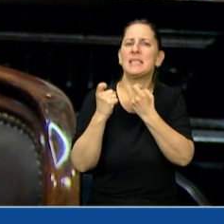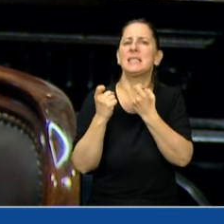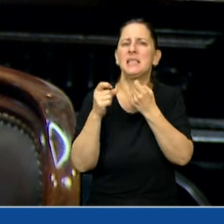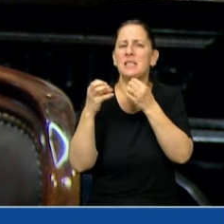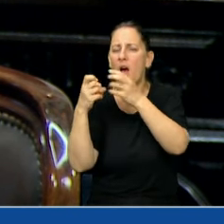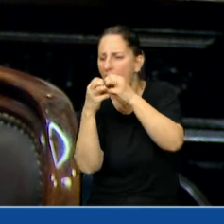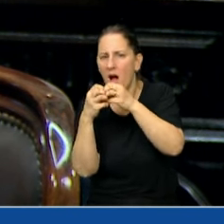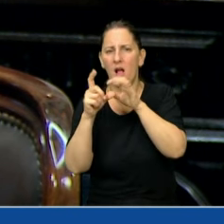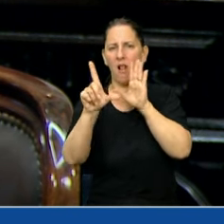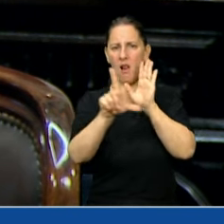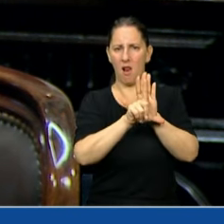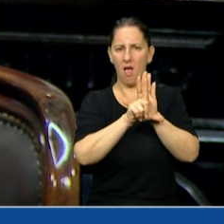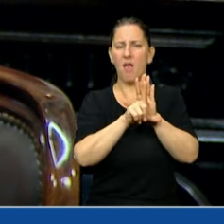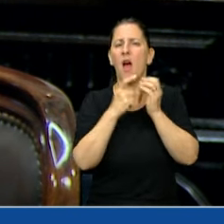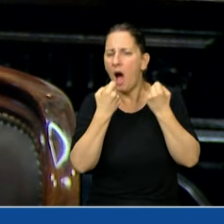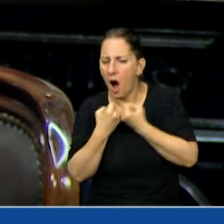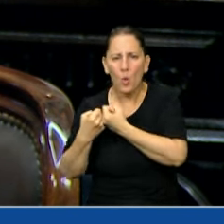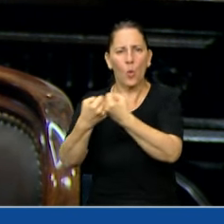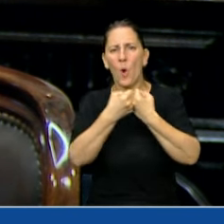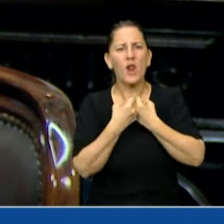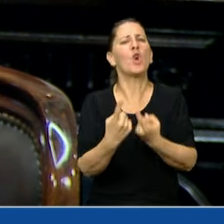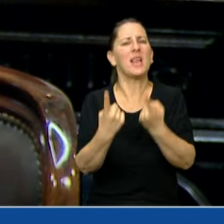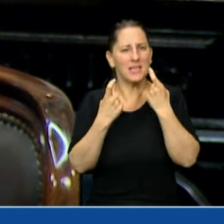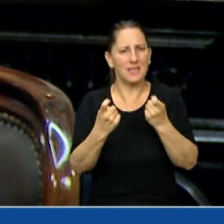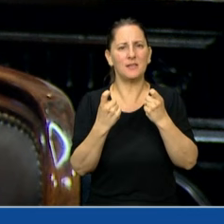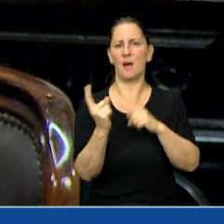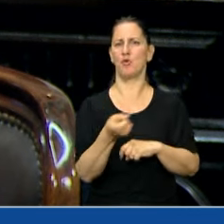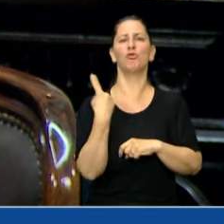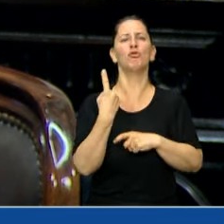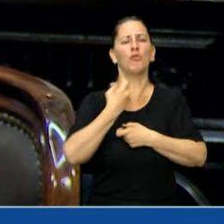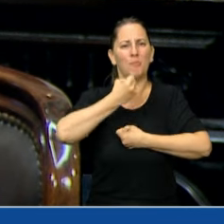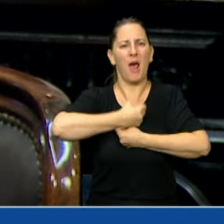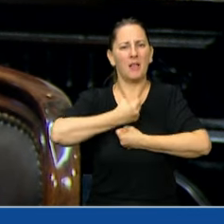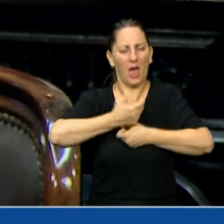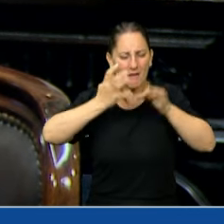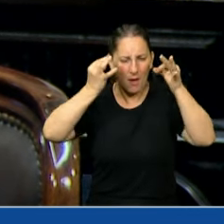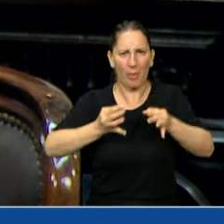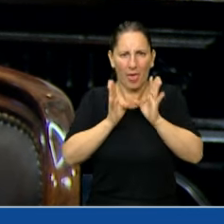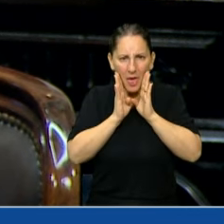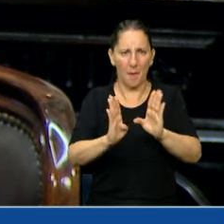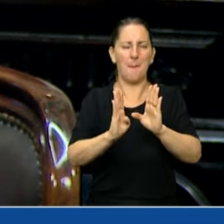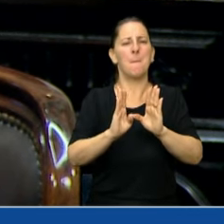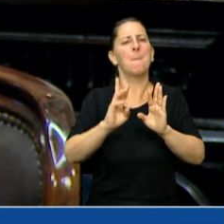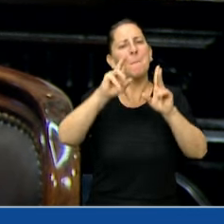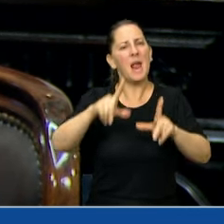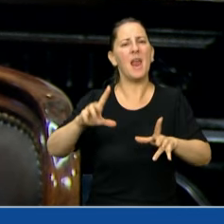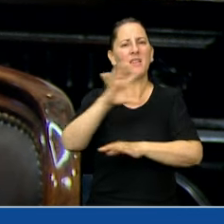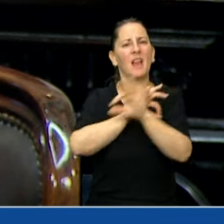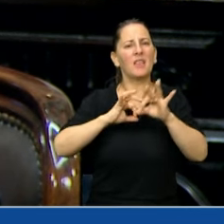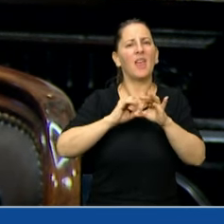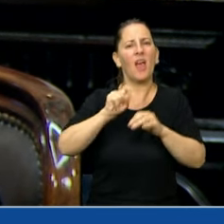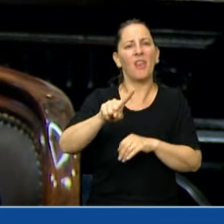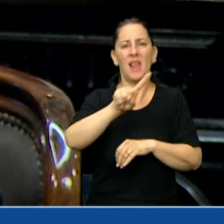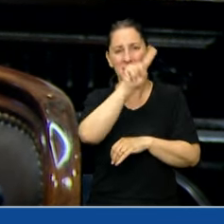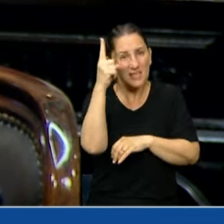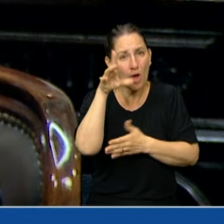leces y de generar los consensos que se necesita para justamente trabajar en lo que básicamente serían políticas de estado energéticas